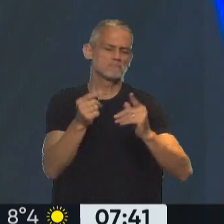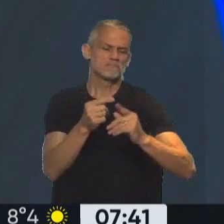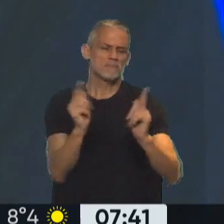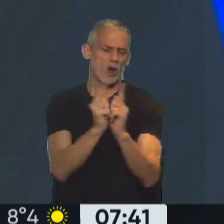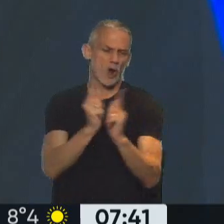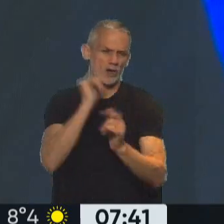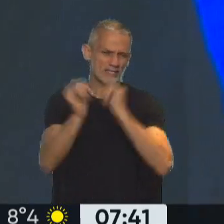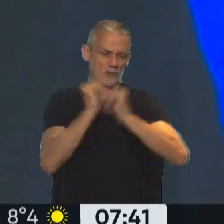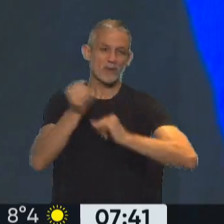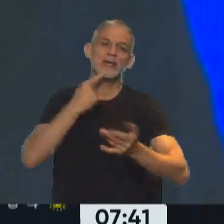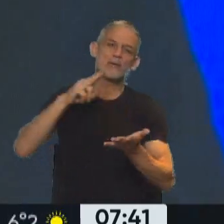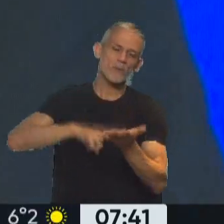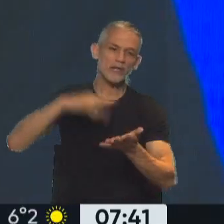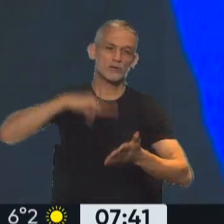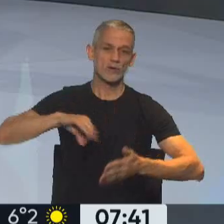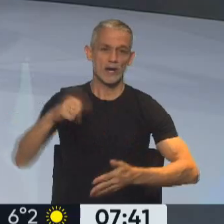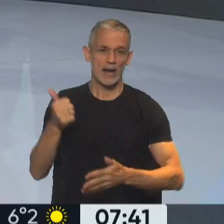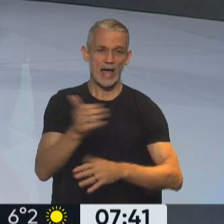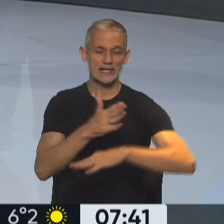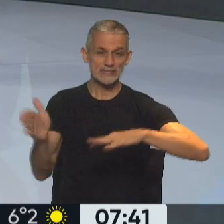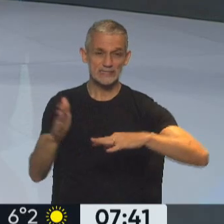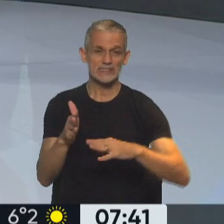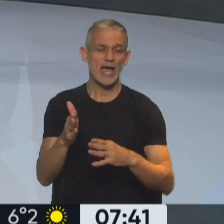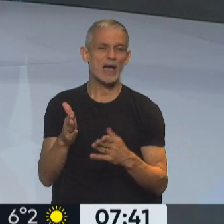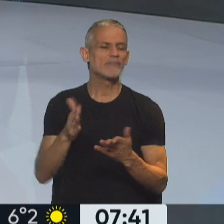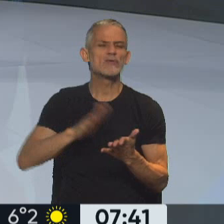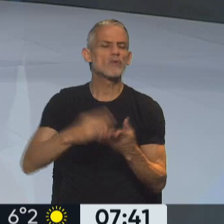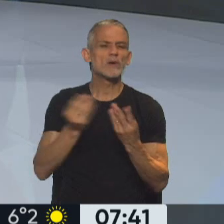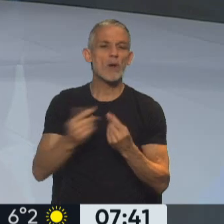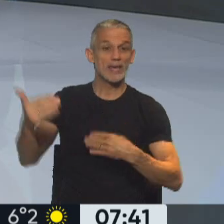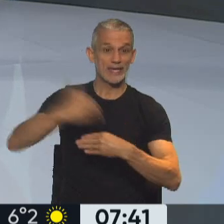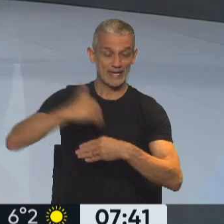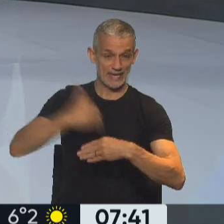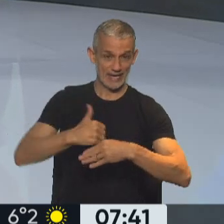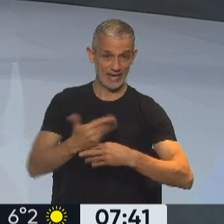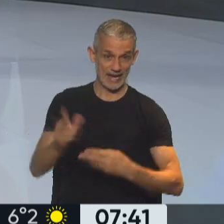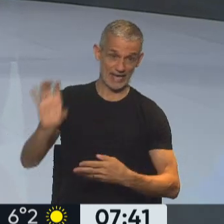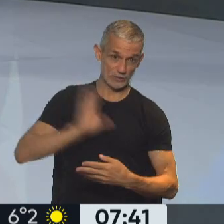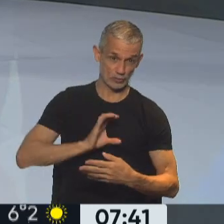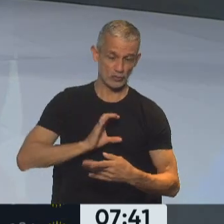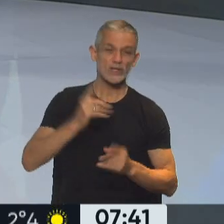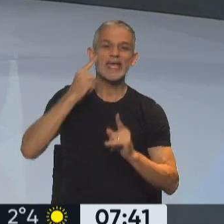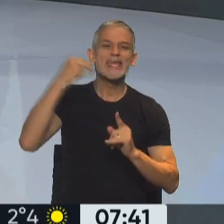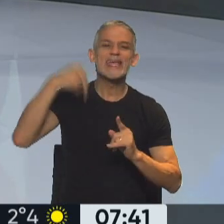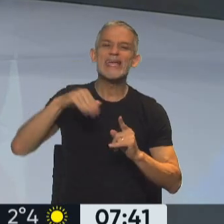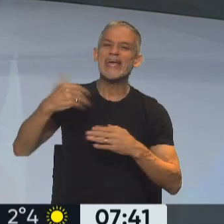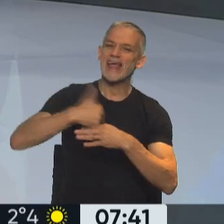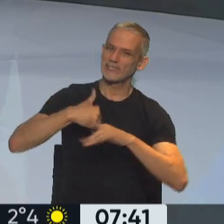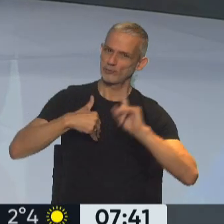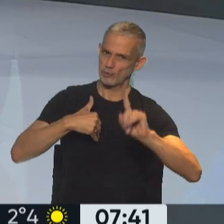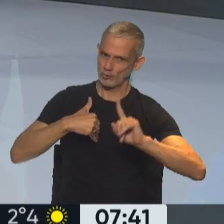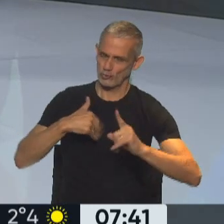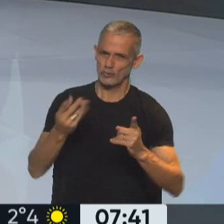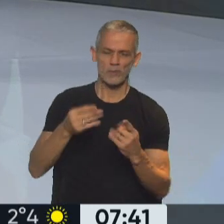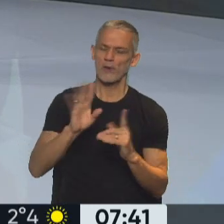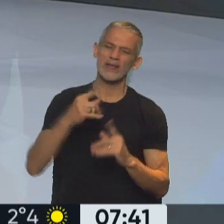ya sabemos este impuesto a las ganancias que se graba sobre los ingresos. Y fíjate vos que uso la palabra ingresos con toda